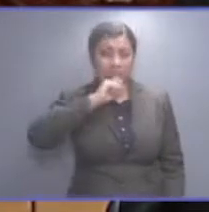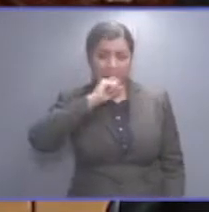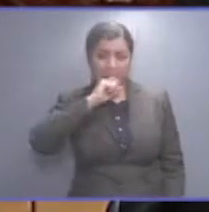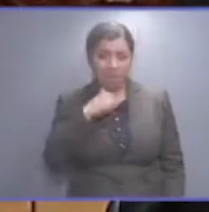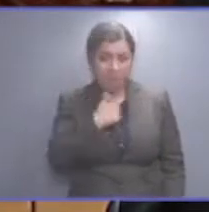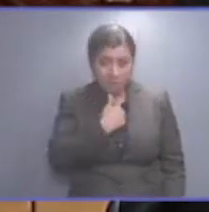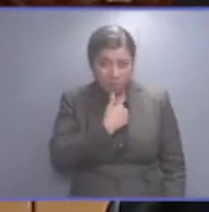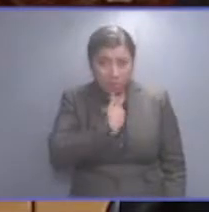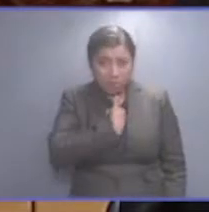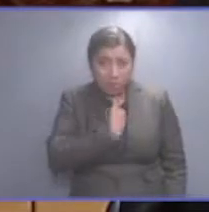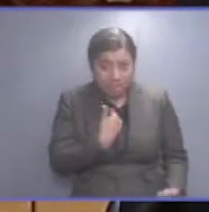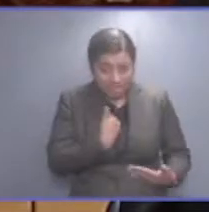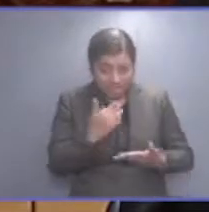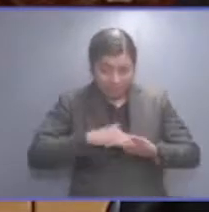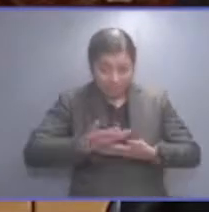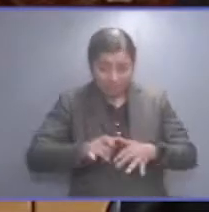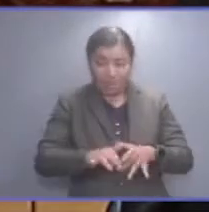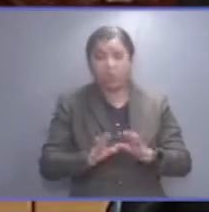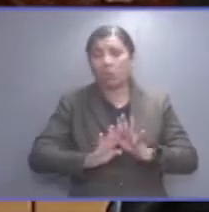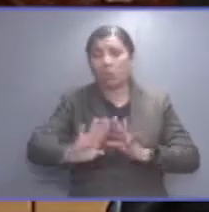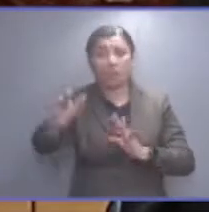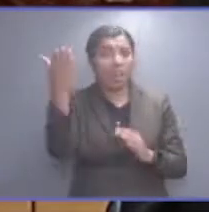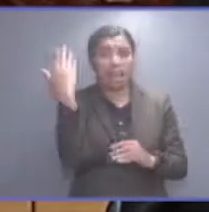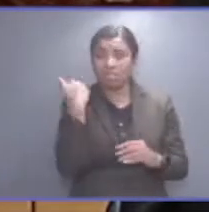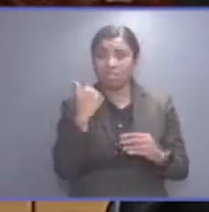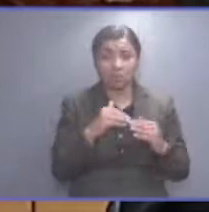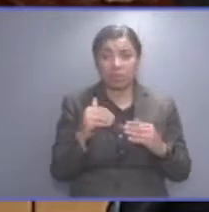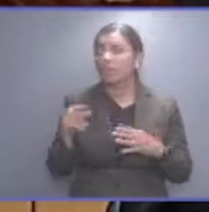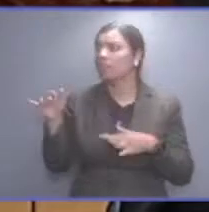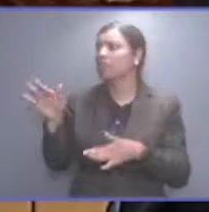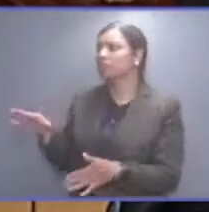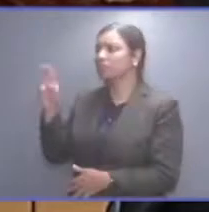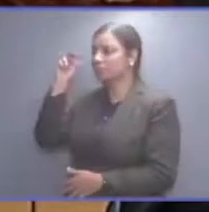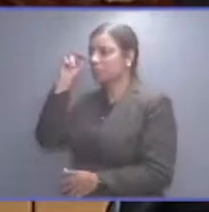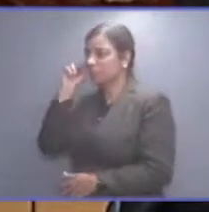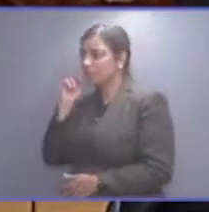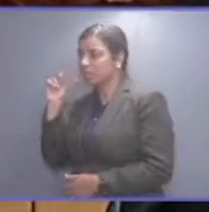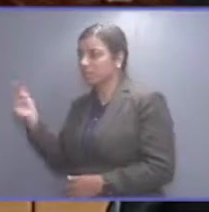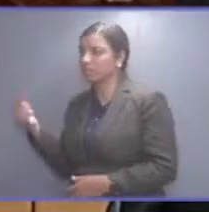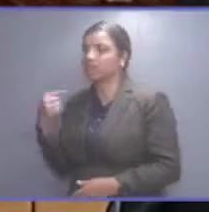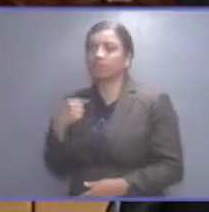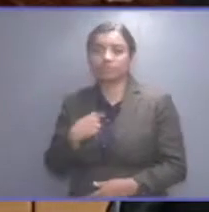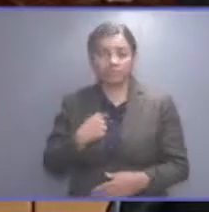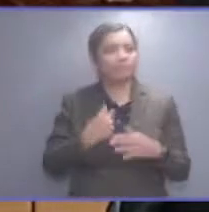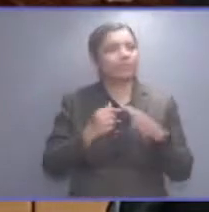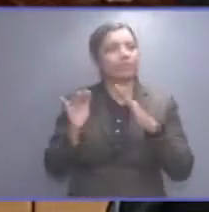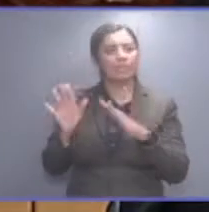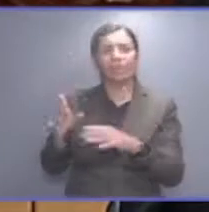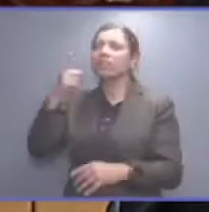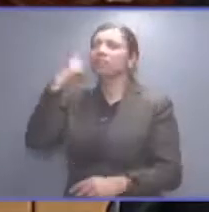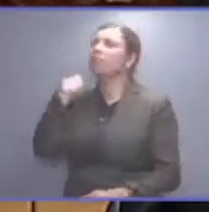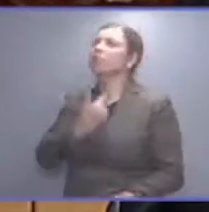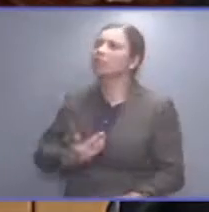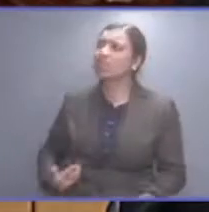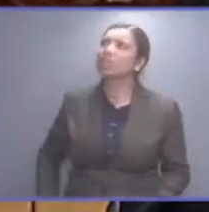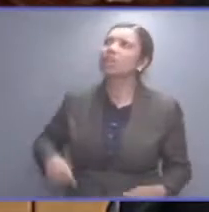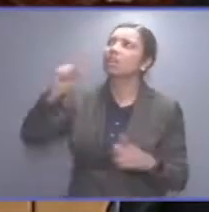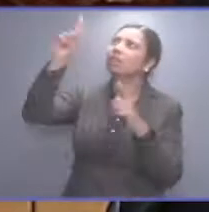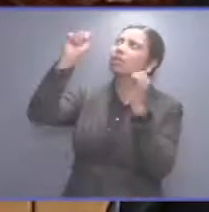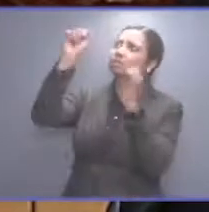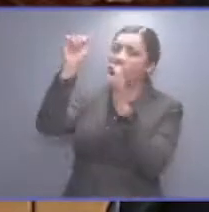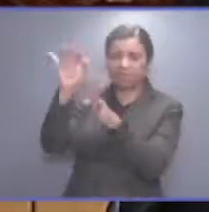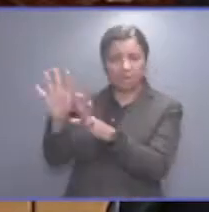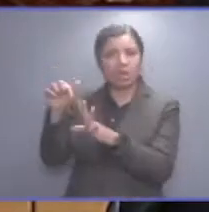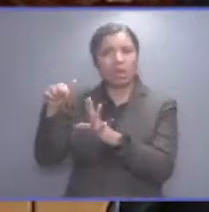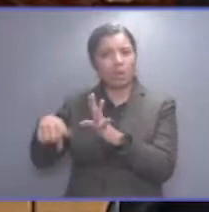tenido una de esas. Gracias a él tengo una. Gracias, señor presidente. Que Dios me lo bendiga hoy y siempre.